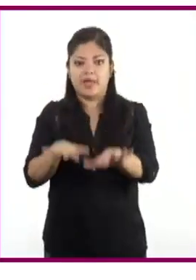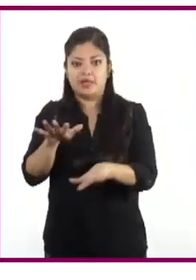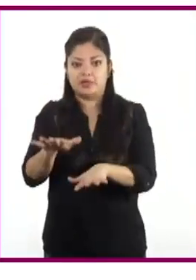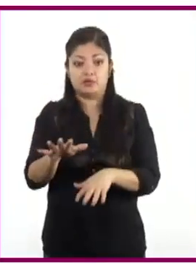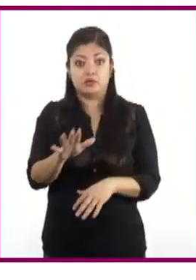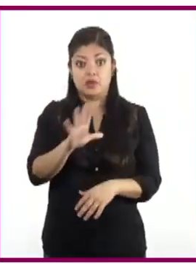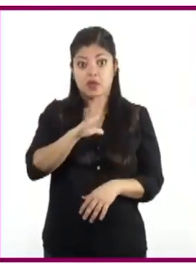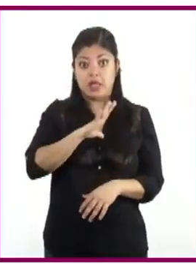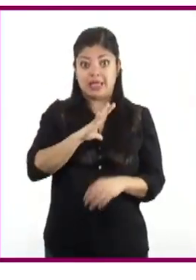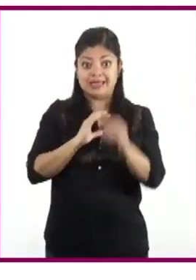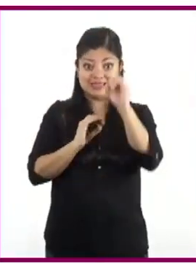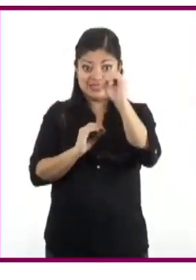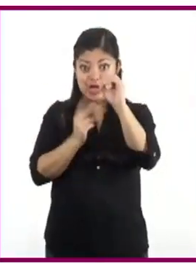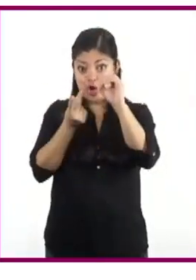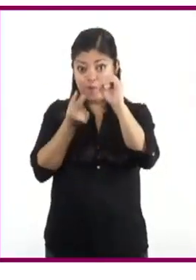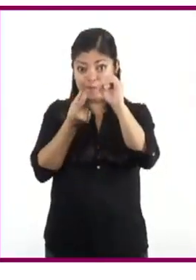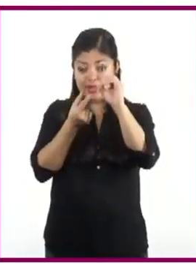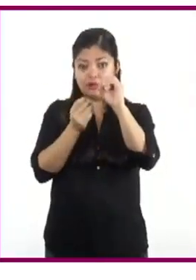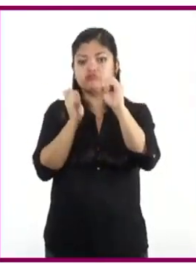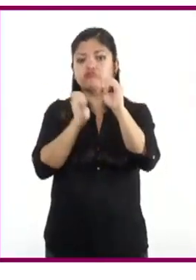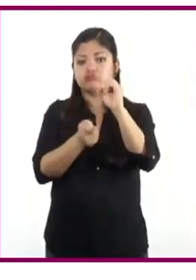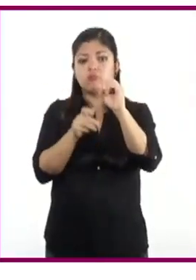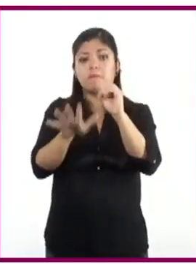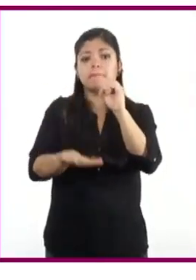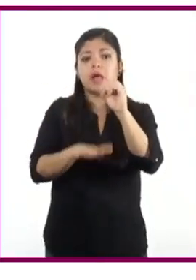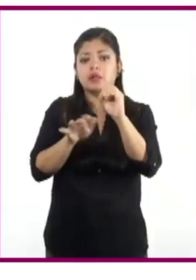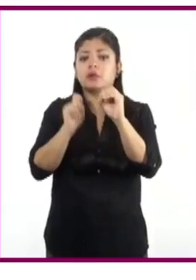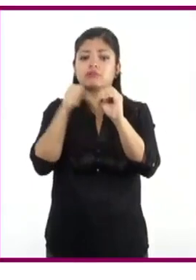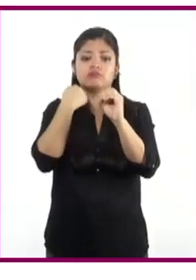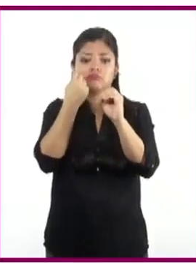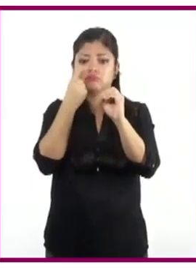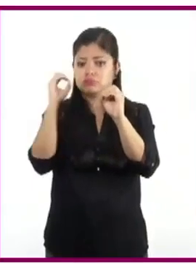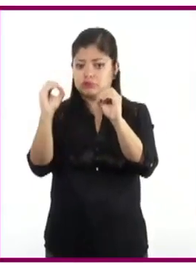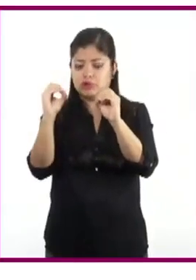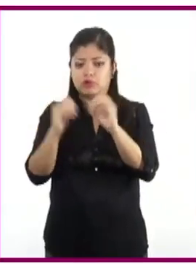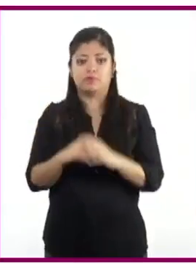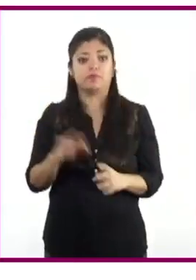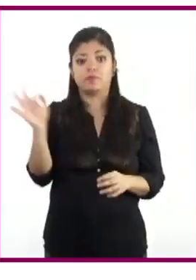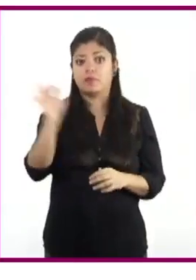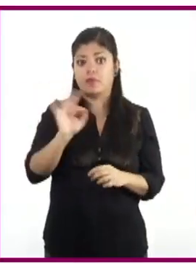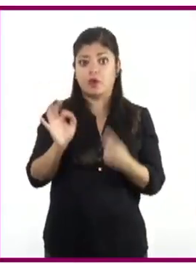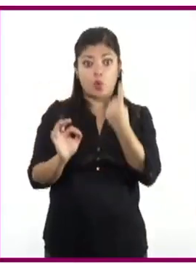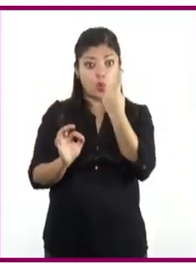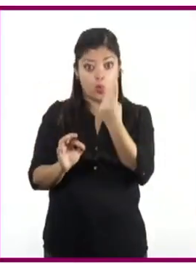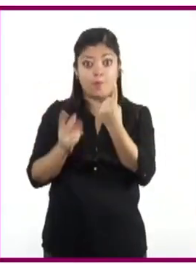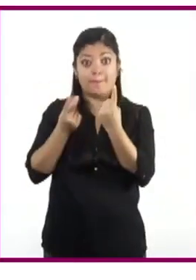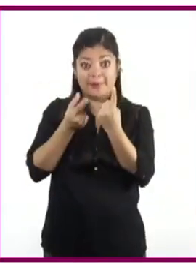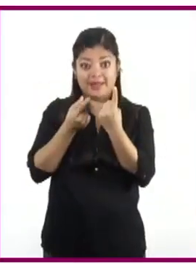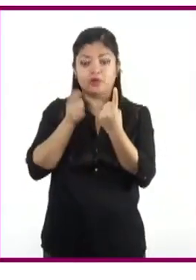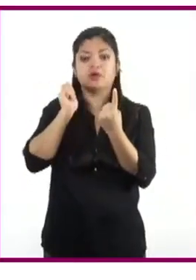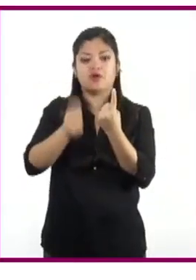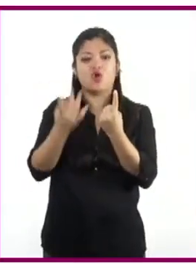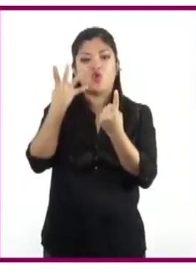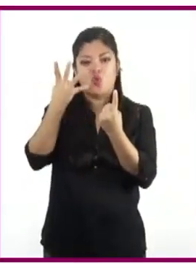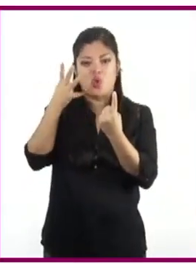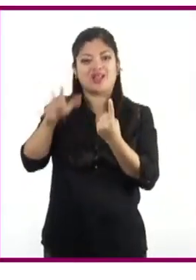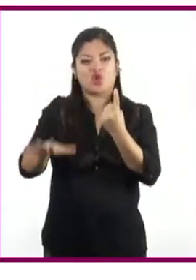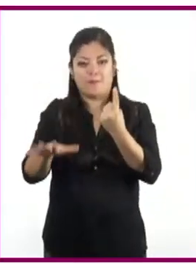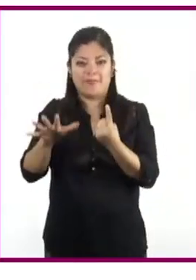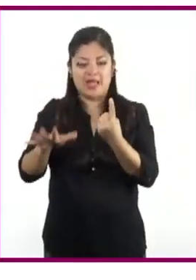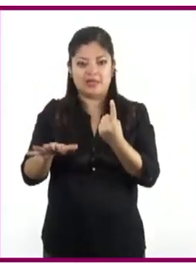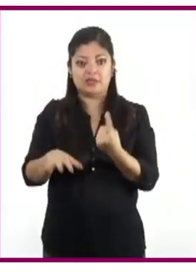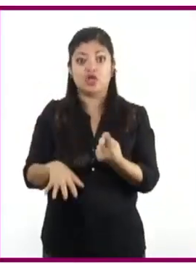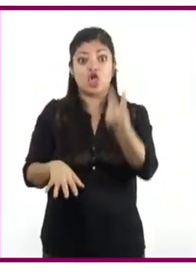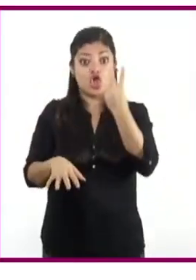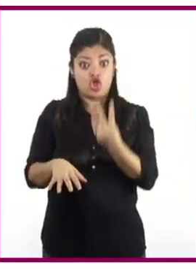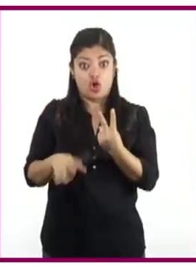0 perros, hay 0 número de patas. Y si hay 1 perro, hay 4 patas. Si hay